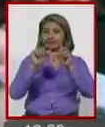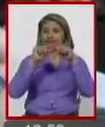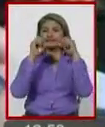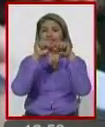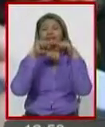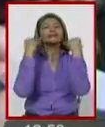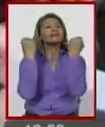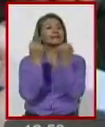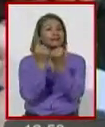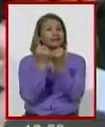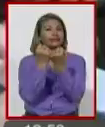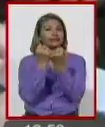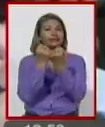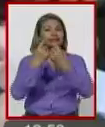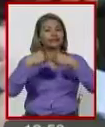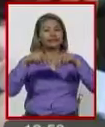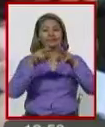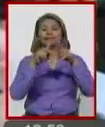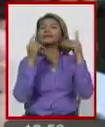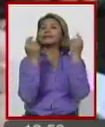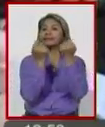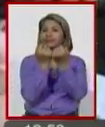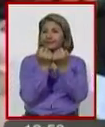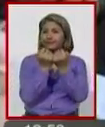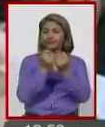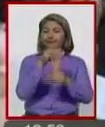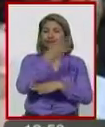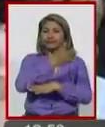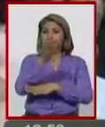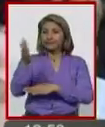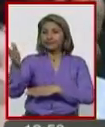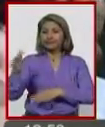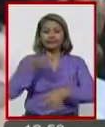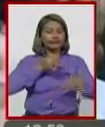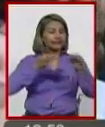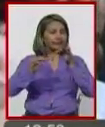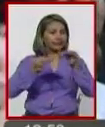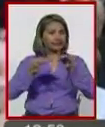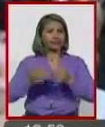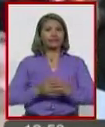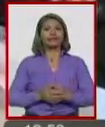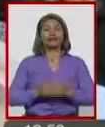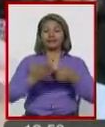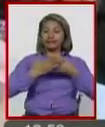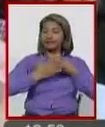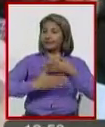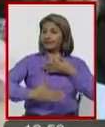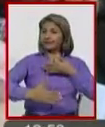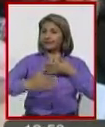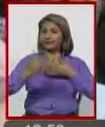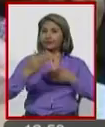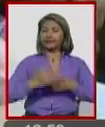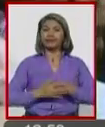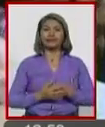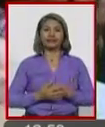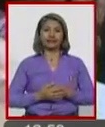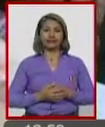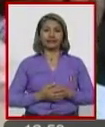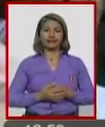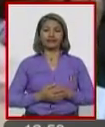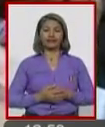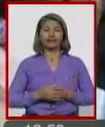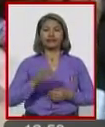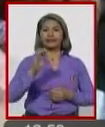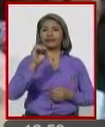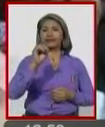movimientos sociales que bajen a diferentes departamentos, a diferentes regiones a socializar y desde ahí hacer